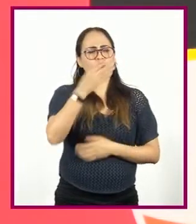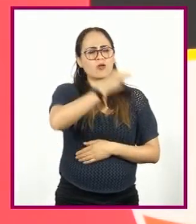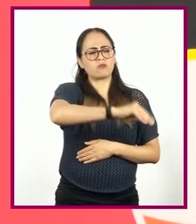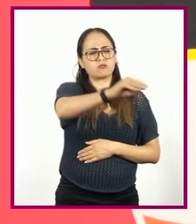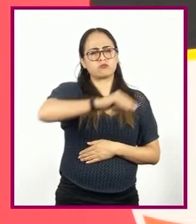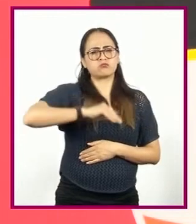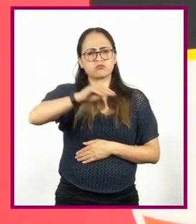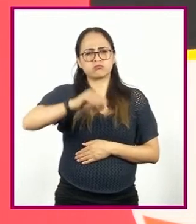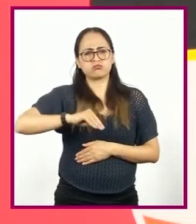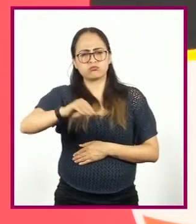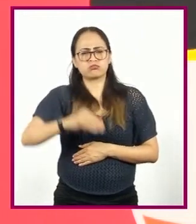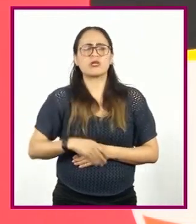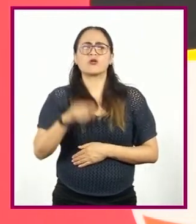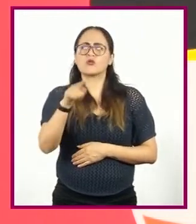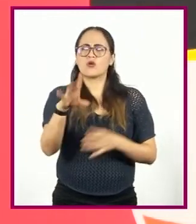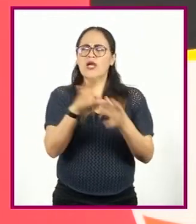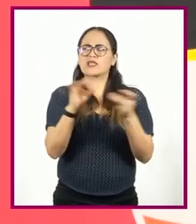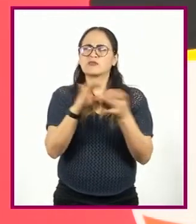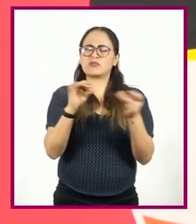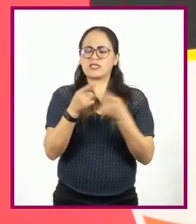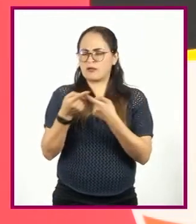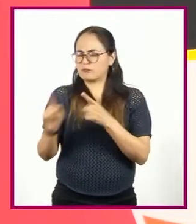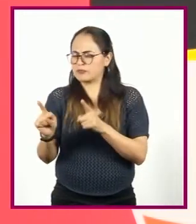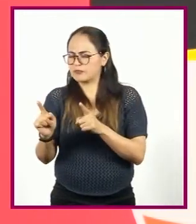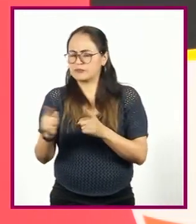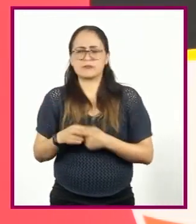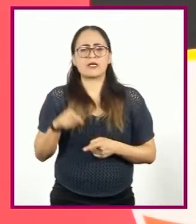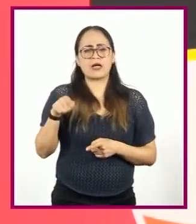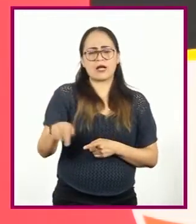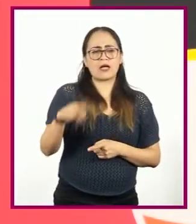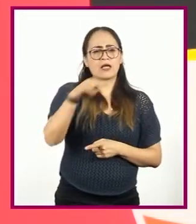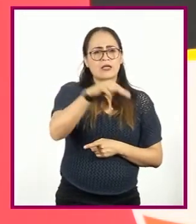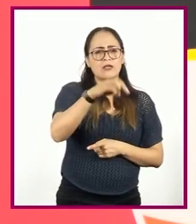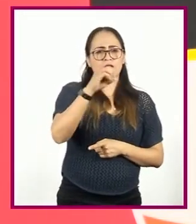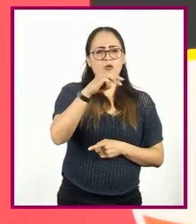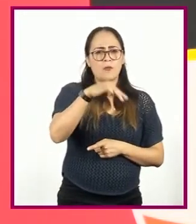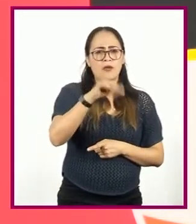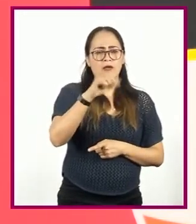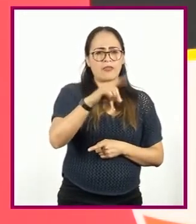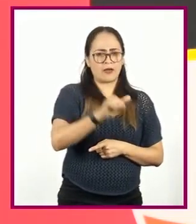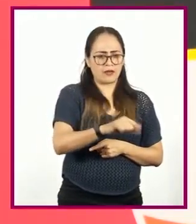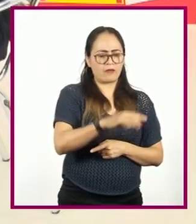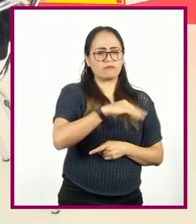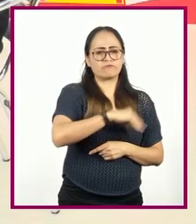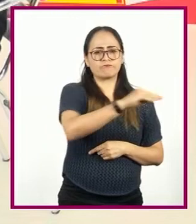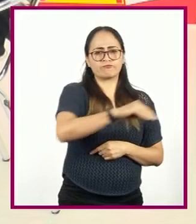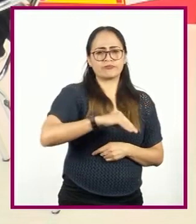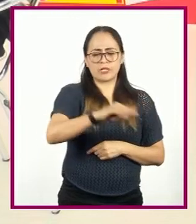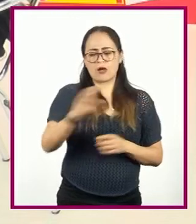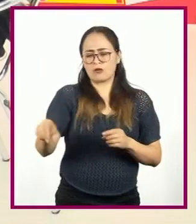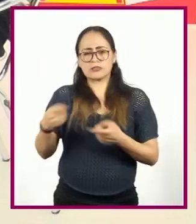Explica cuáles fueron las diferencias entre la forma de vida nómada y la sedentaria.